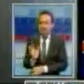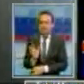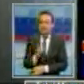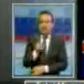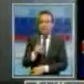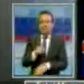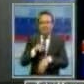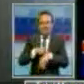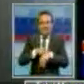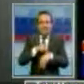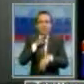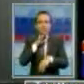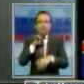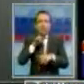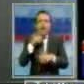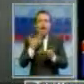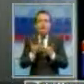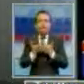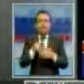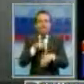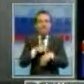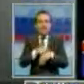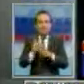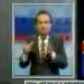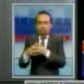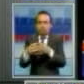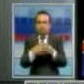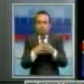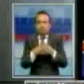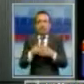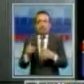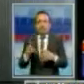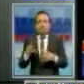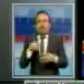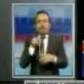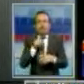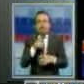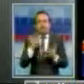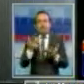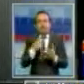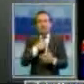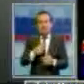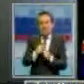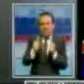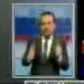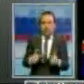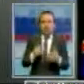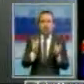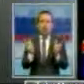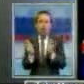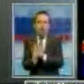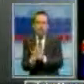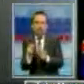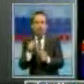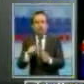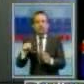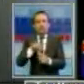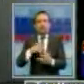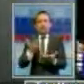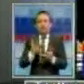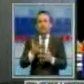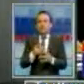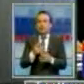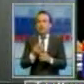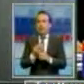para poder tomar... ¿Su minuto siendo qué? ¿Están teniendo cargo en la mesa directiva, teniendo la presidencia? Teniendo cargo en la mesa directiva, tomando relevancia en las comisiones... ¿Y tienen que dar un paso atrás